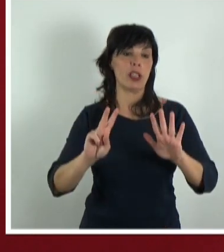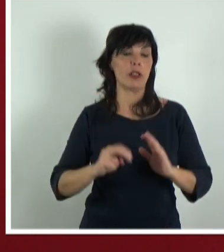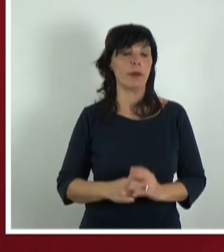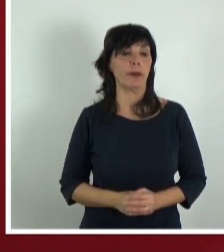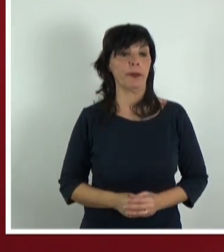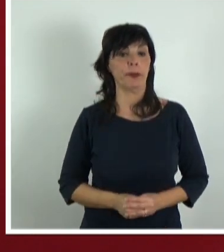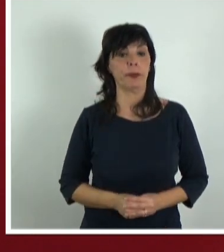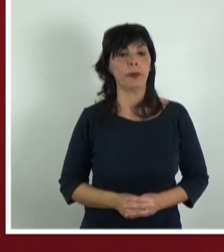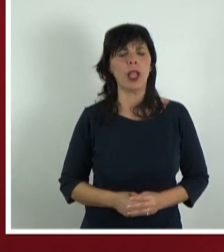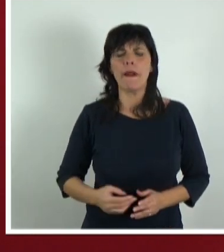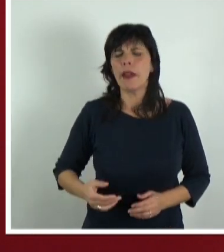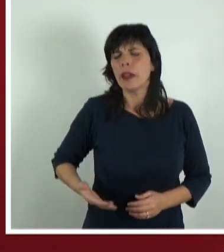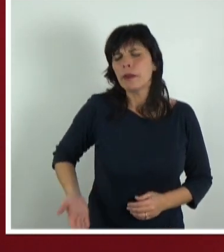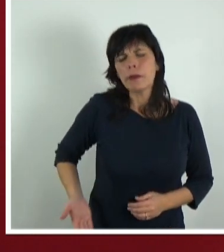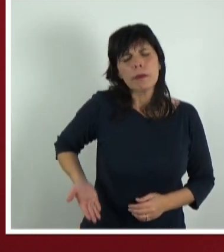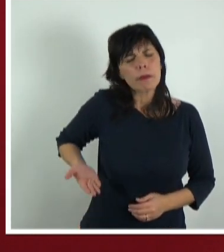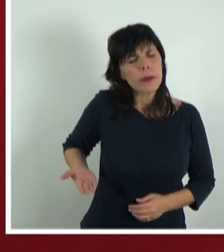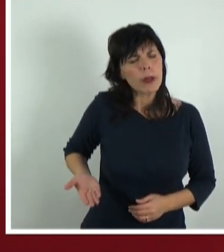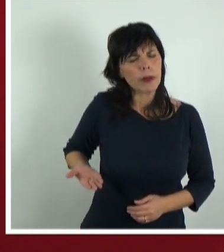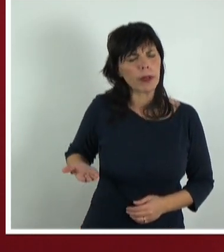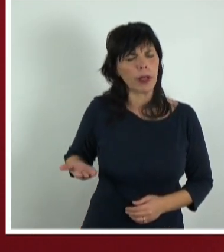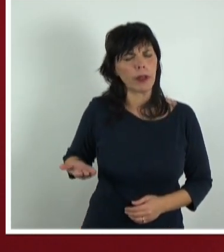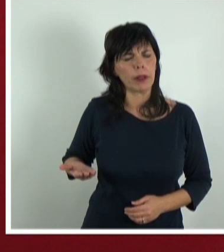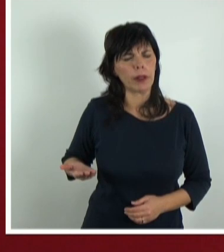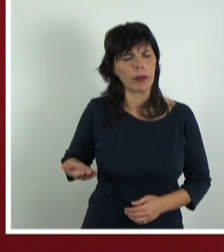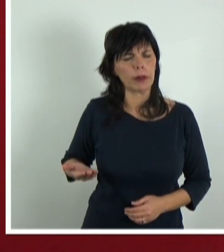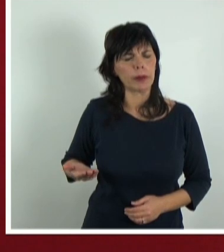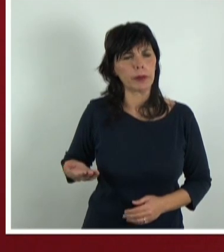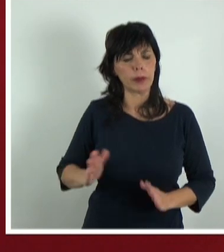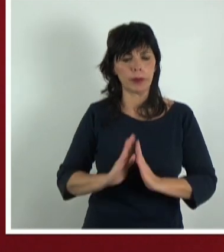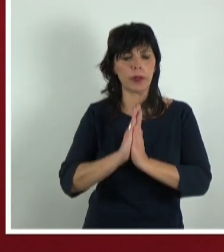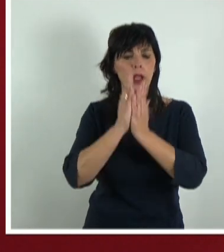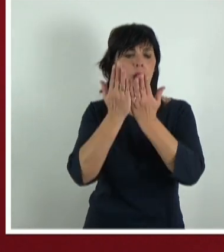es tan importante que en la carta de los Hebreos,